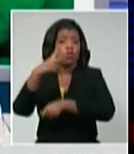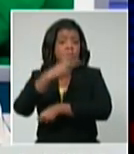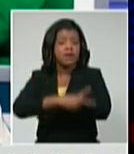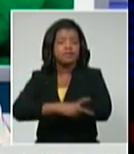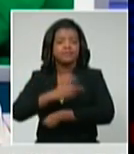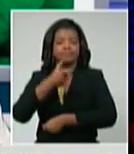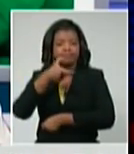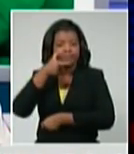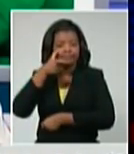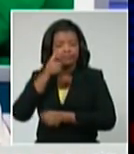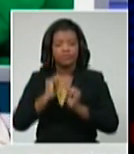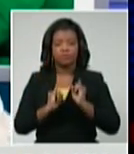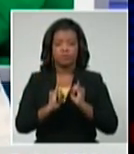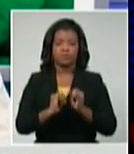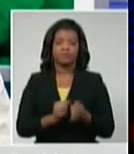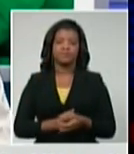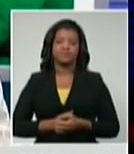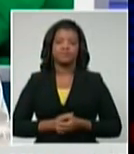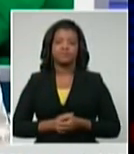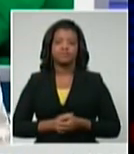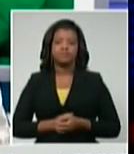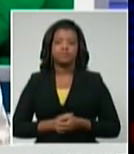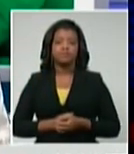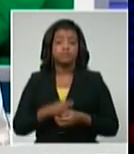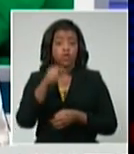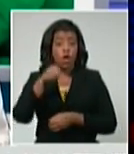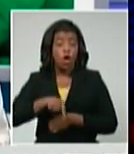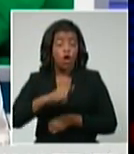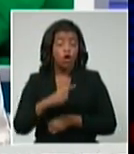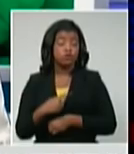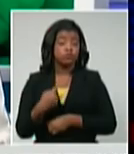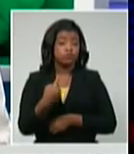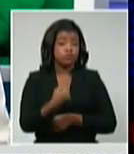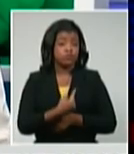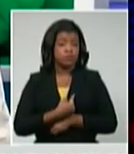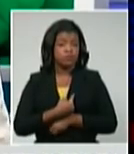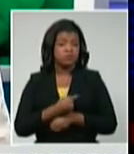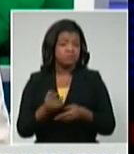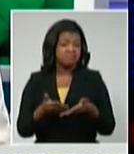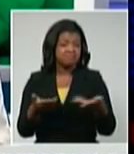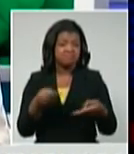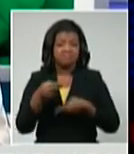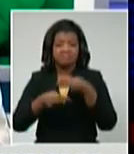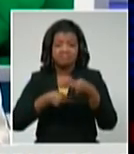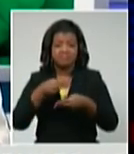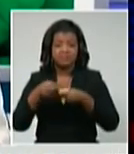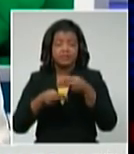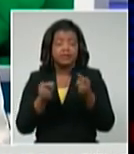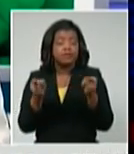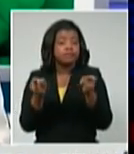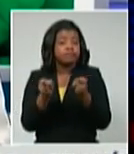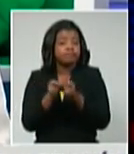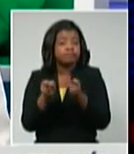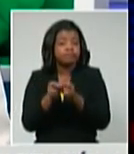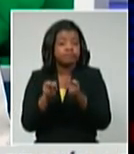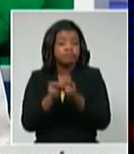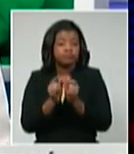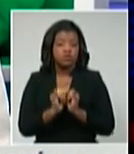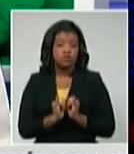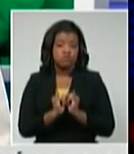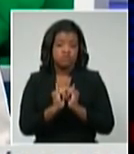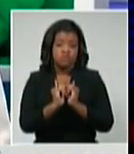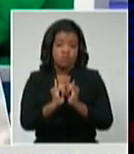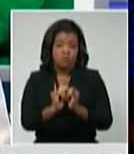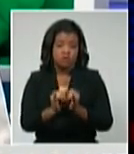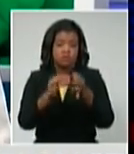información. Nosotros hoy vamos a hacer un resumen de lo ocurrido en